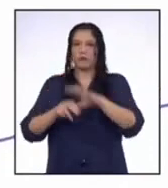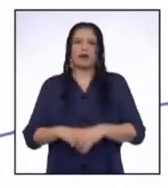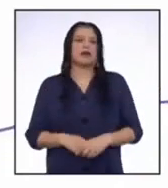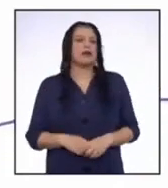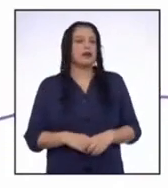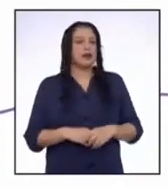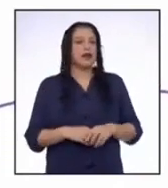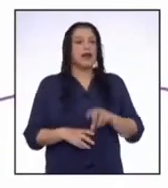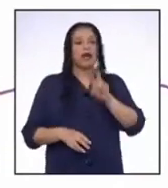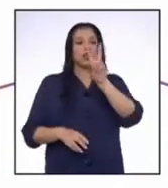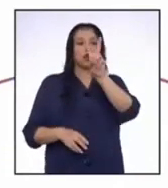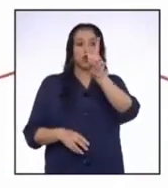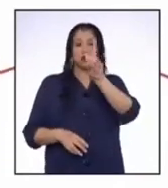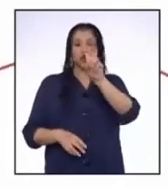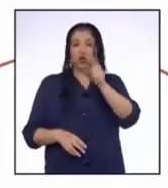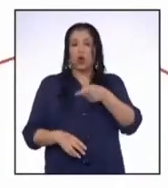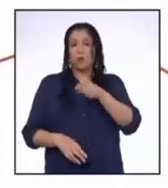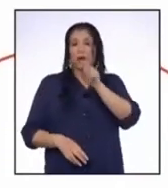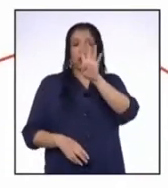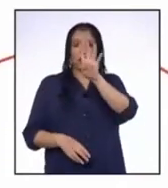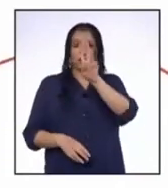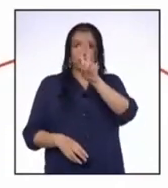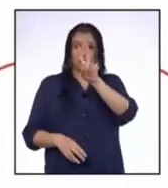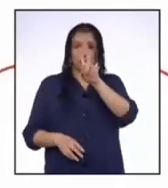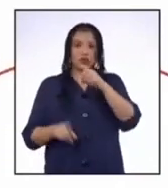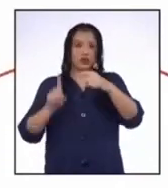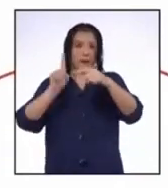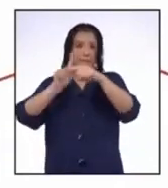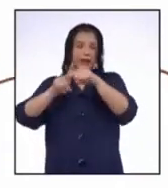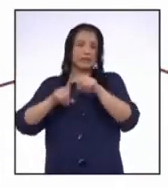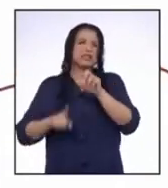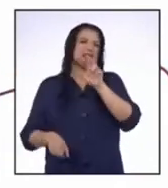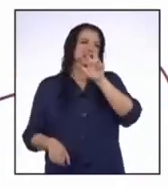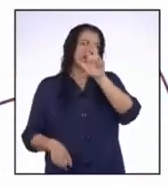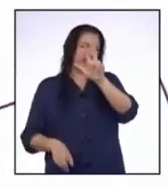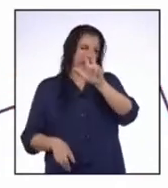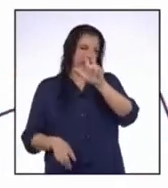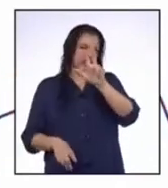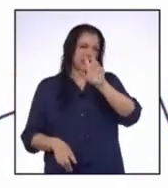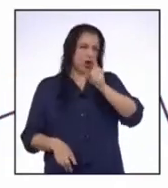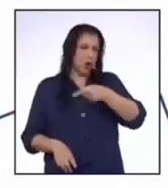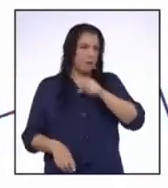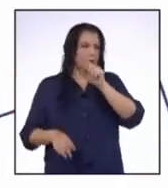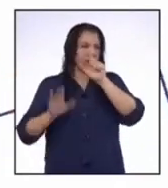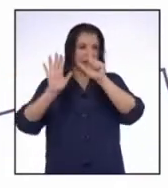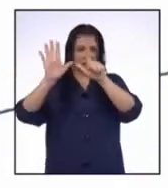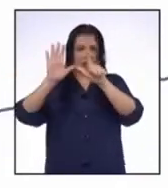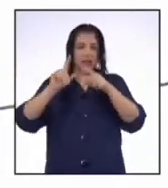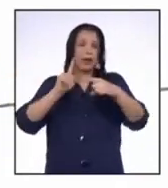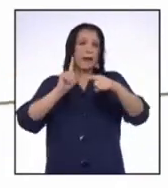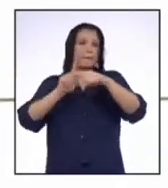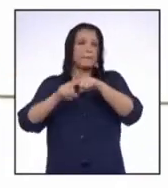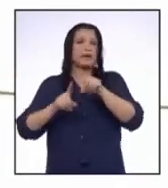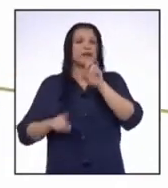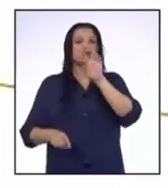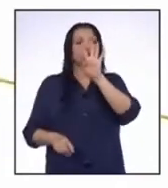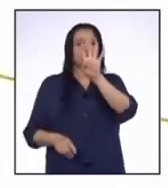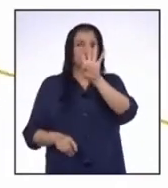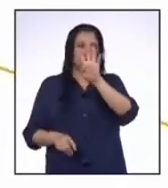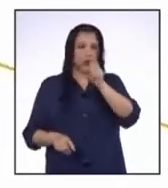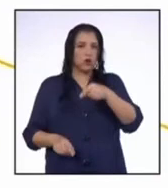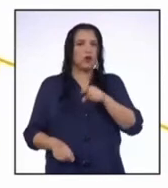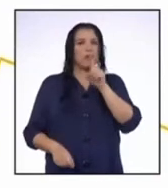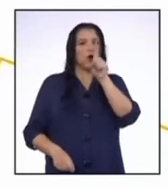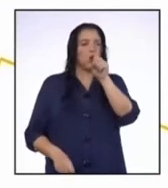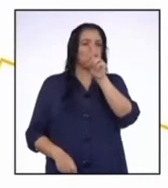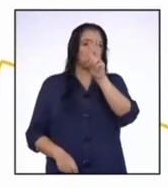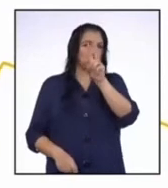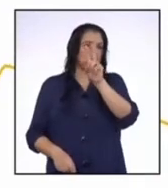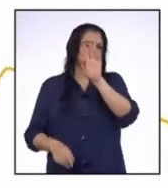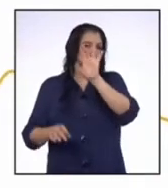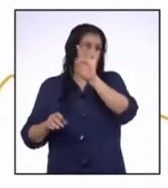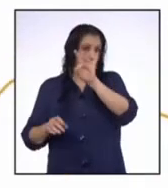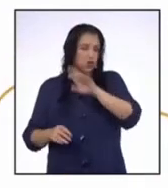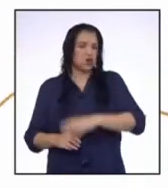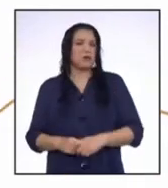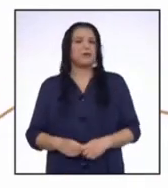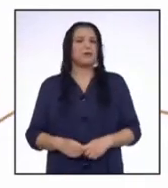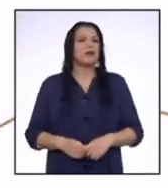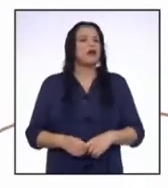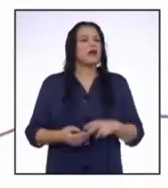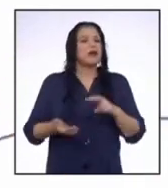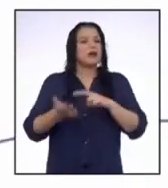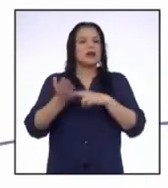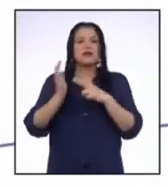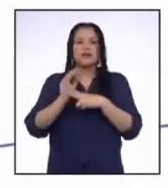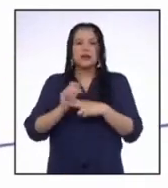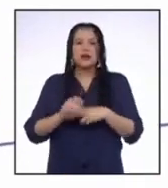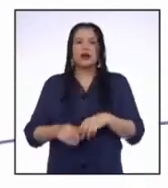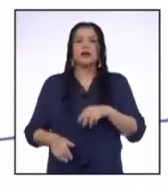enteros 42 centésimos, más 3 enteros 7 décimos, más 4 enteros 128 milésimos, es